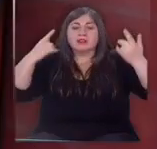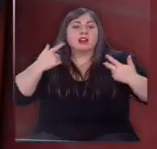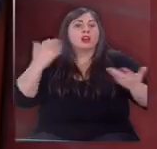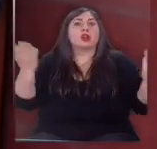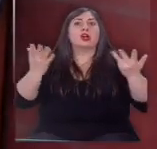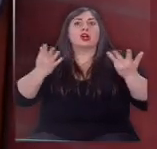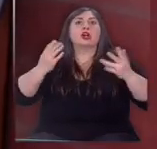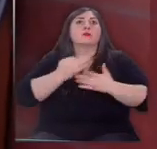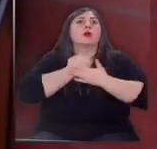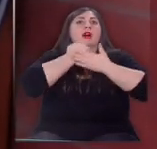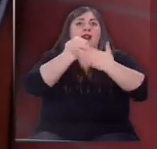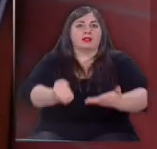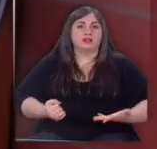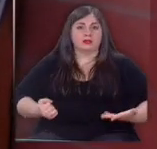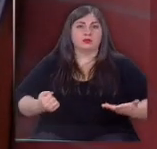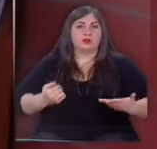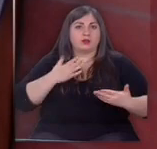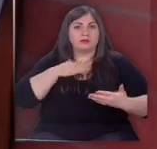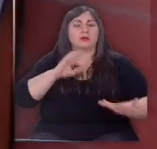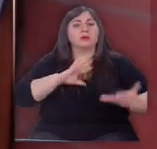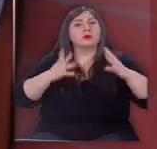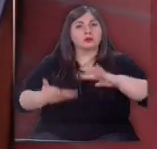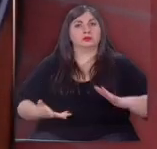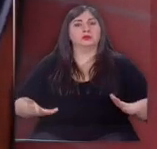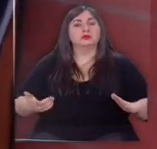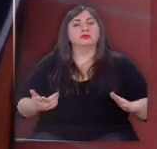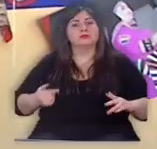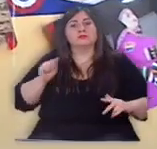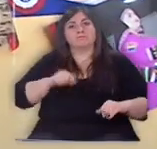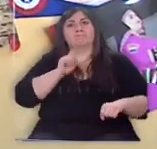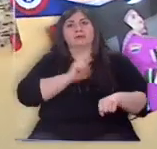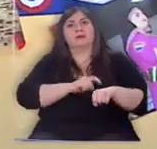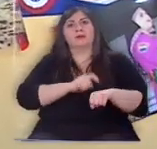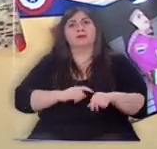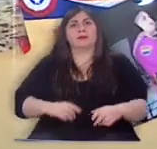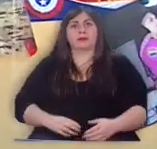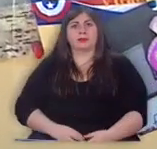qué forma puedo contribuir en mi mundo que esté en estos momentos?